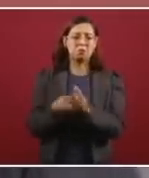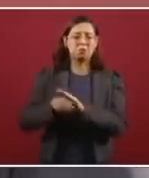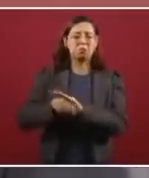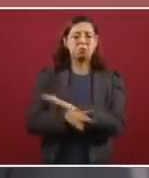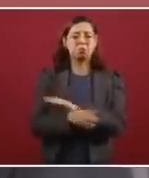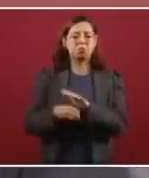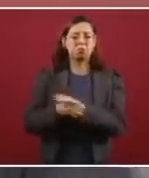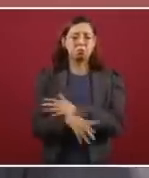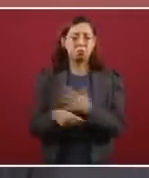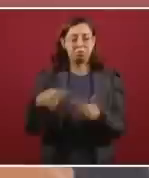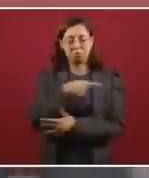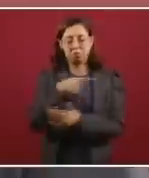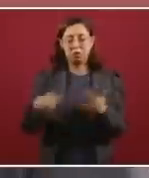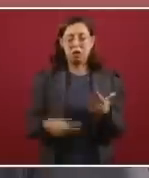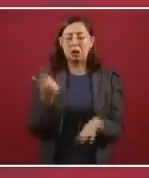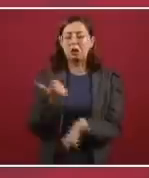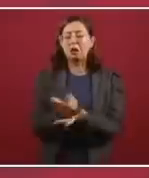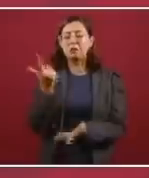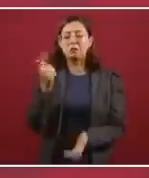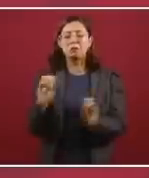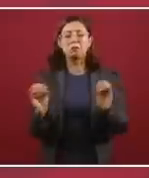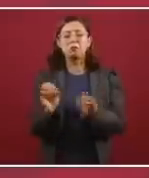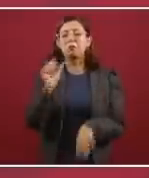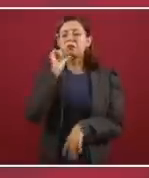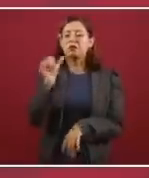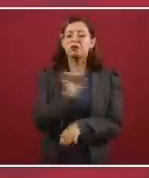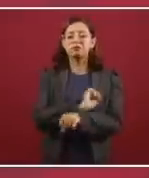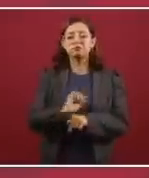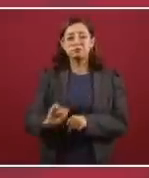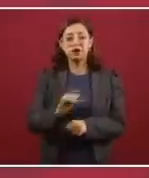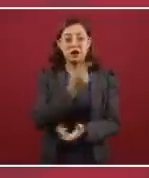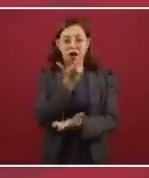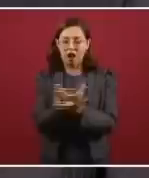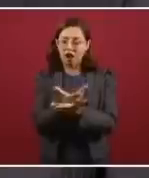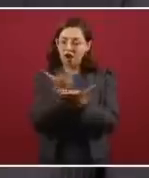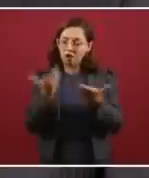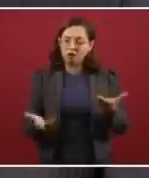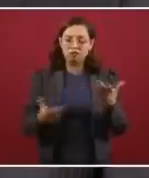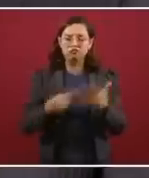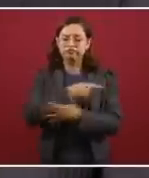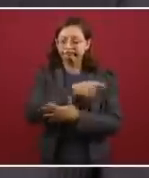Ahora, todo eso es delito grave. ¿Qué pasaba?